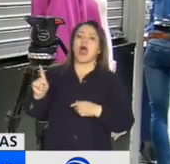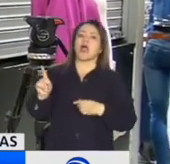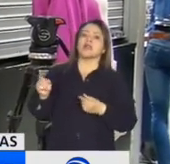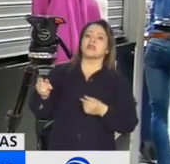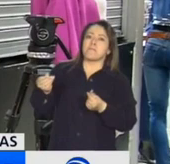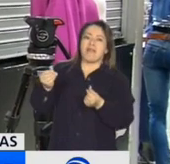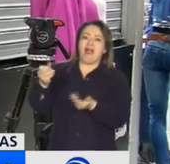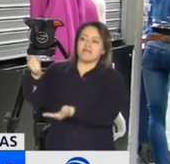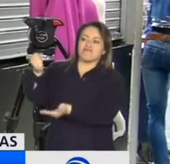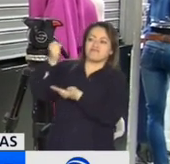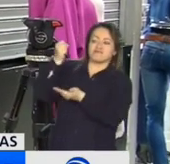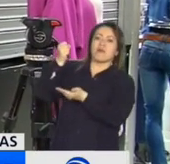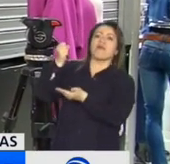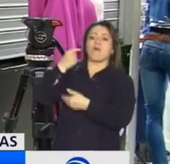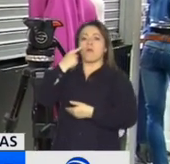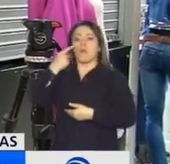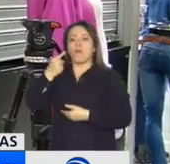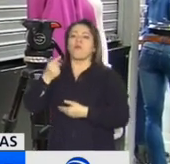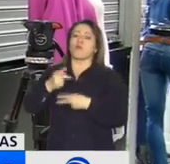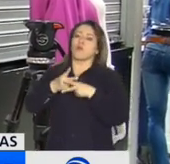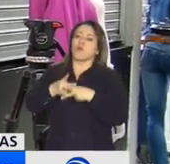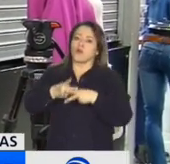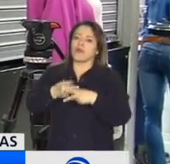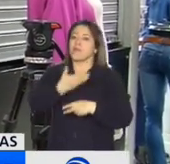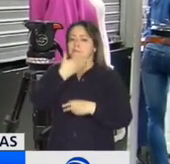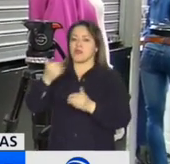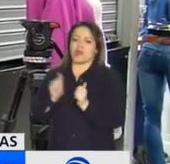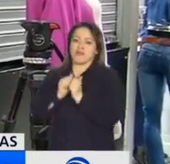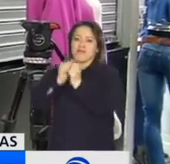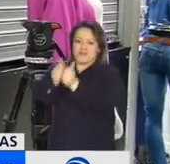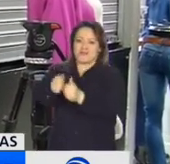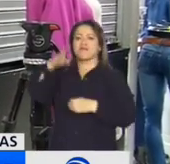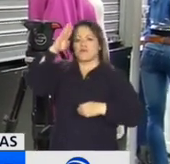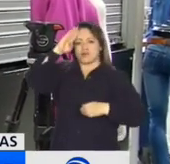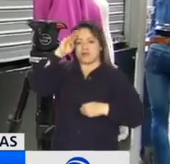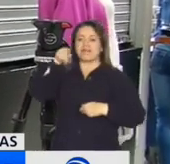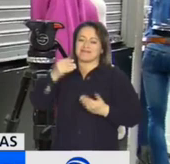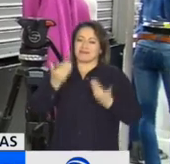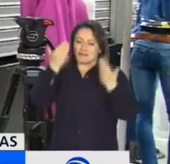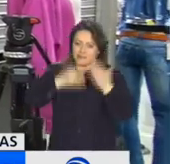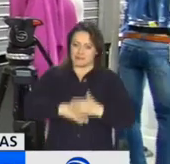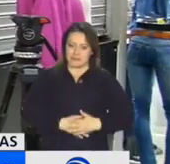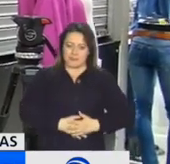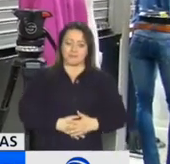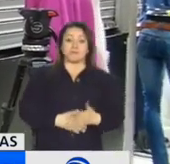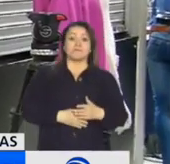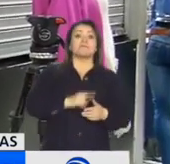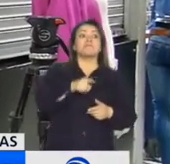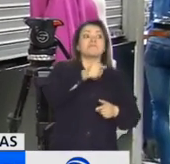manejar altas sumas de dinero, aceptar el acompañamiento del cuadrante. Con esto estaríamos